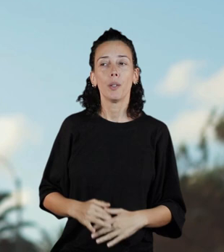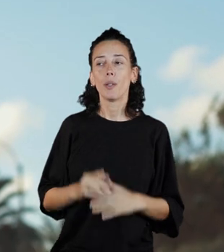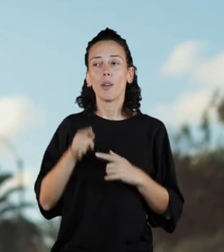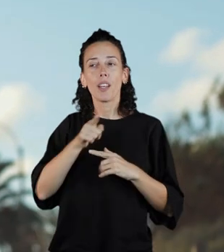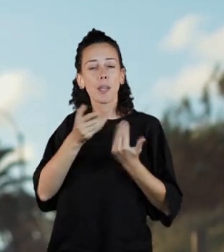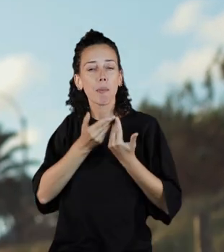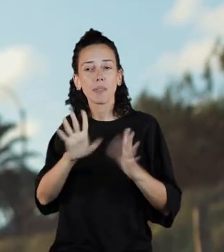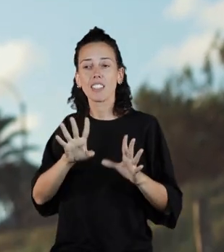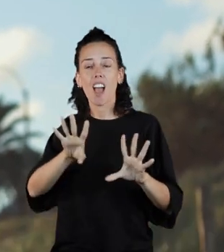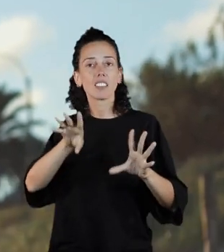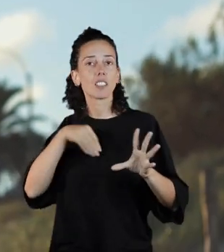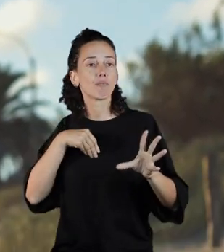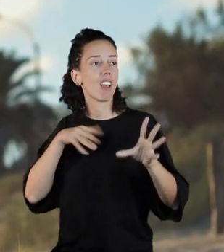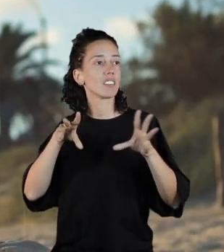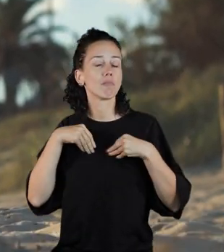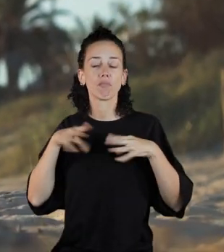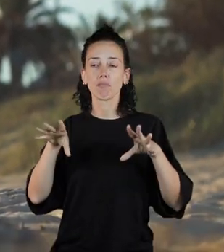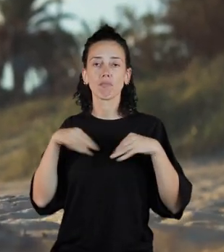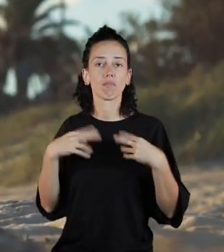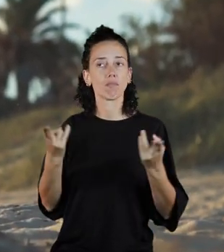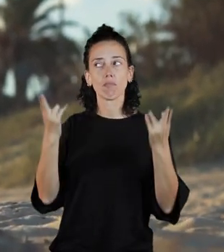en ese mundo de aceptar,